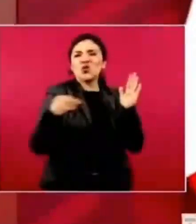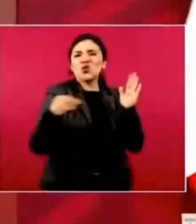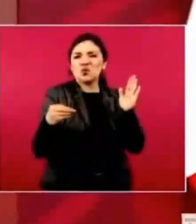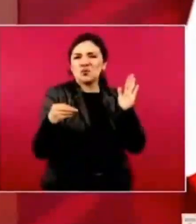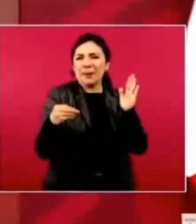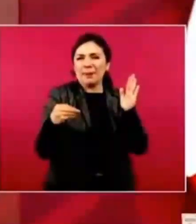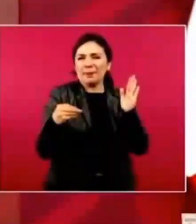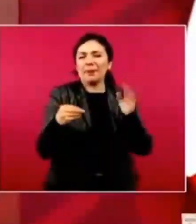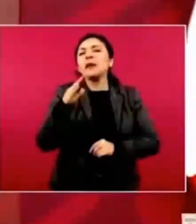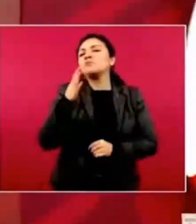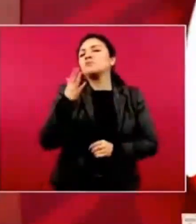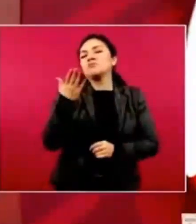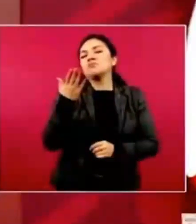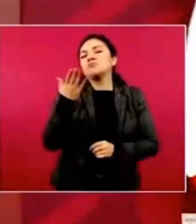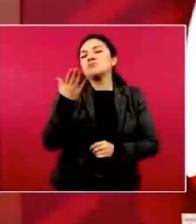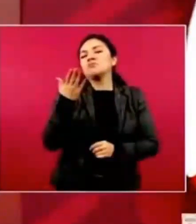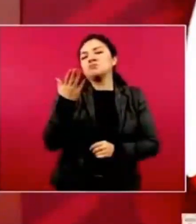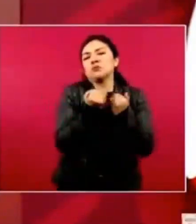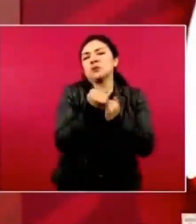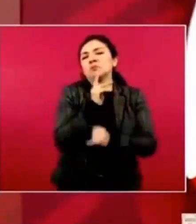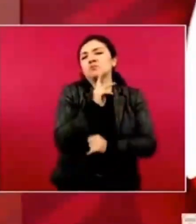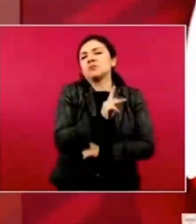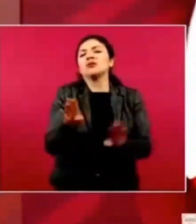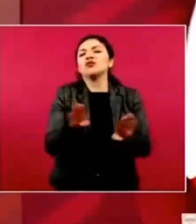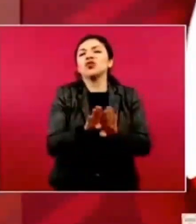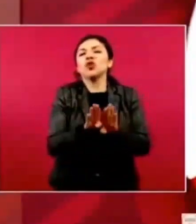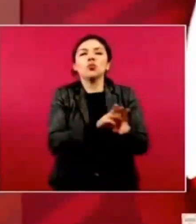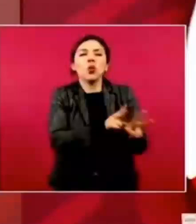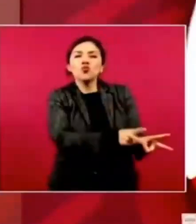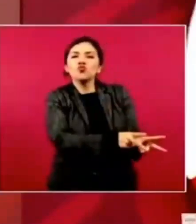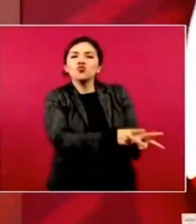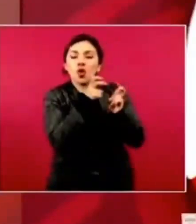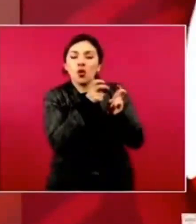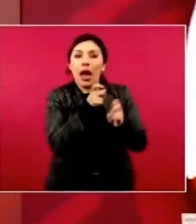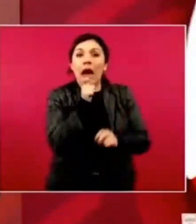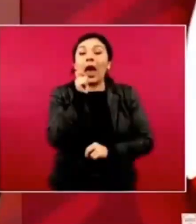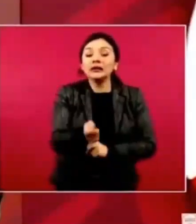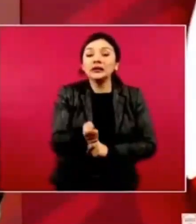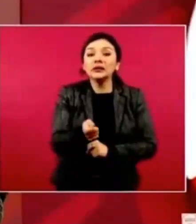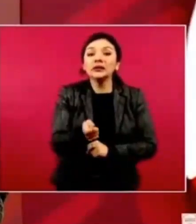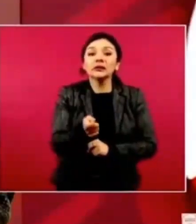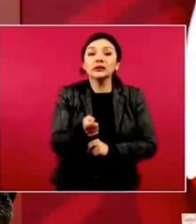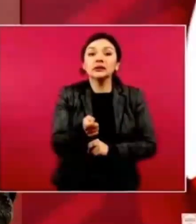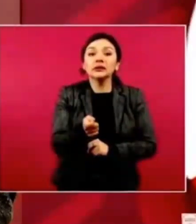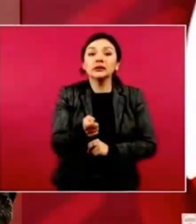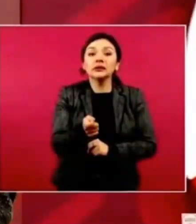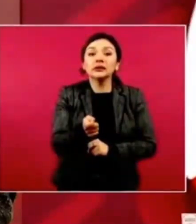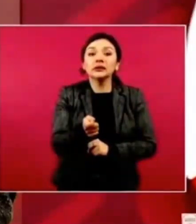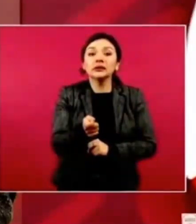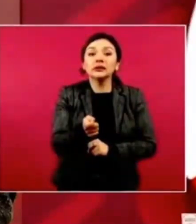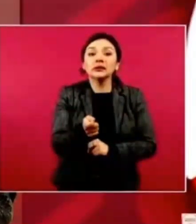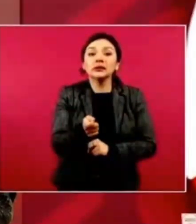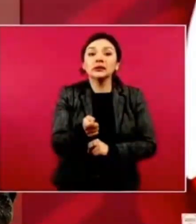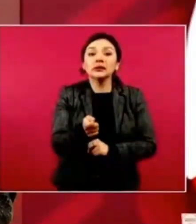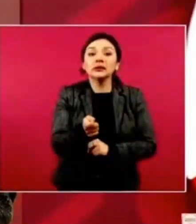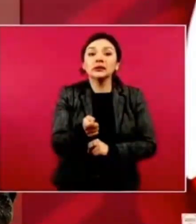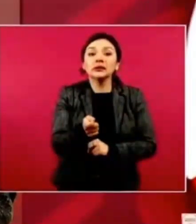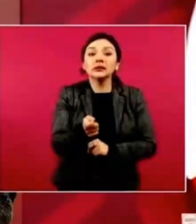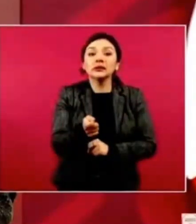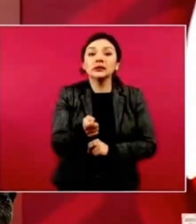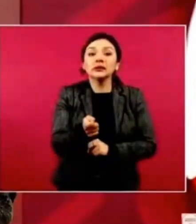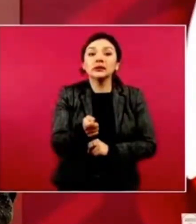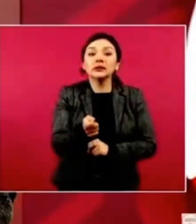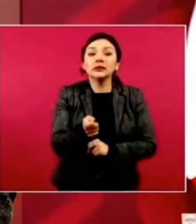Es una especie de robo que tiene que ver con lo